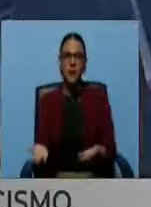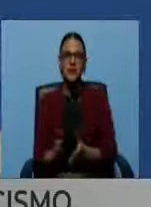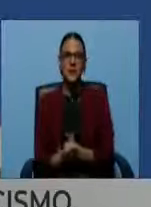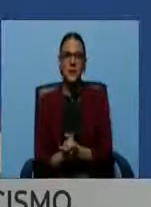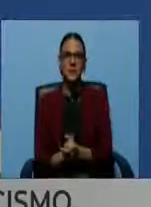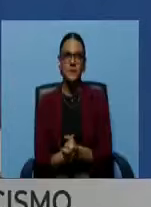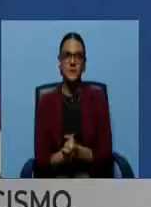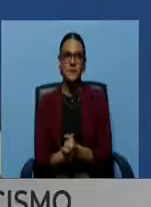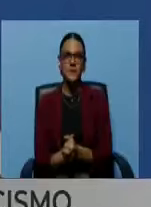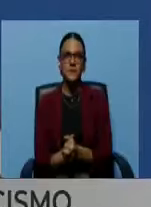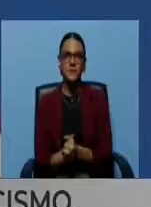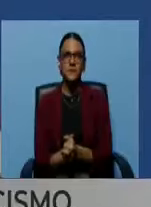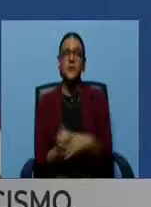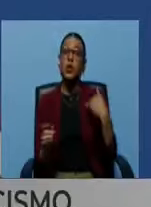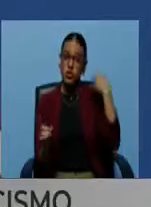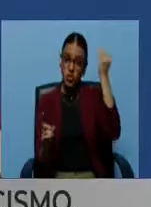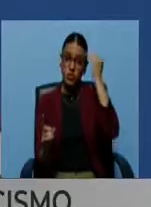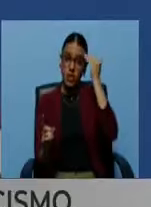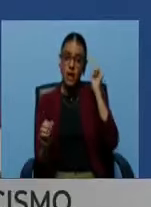Sé que